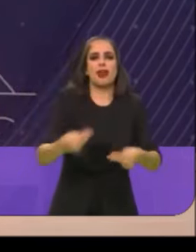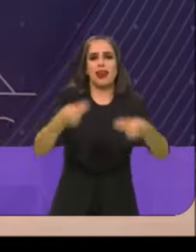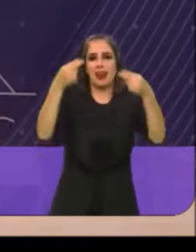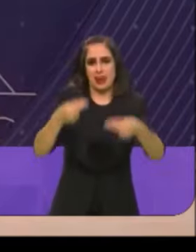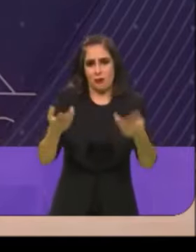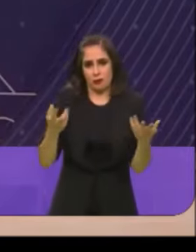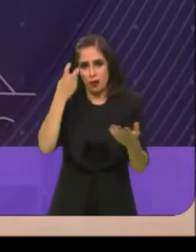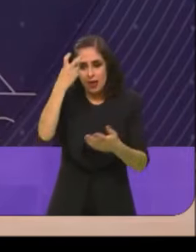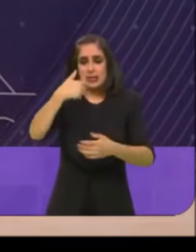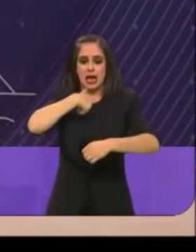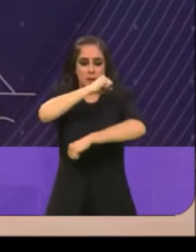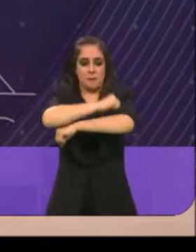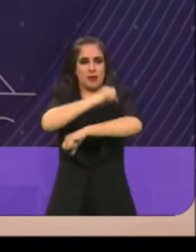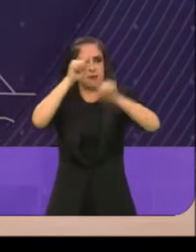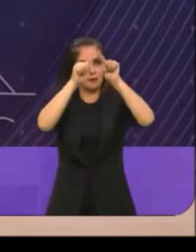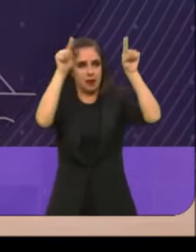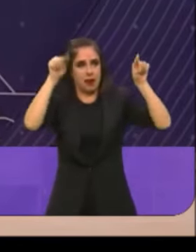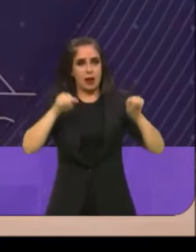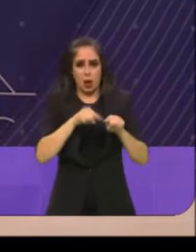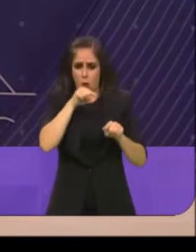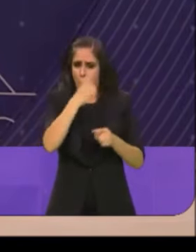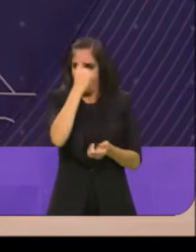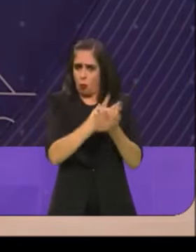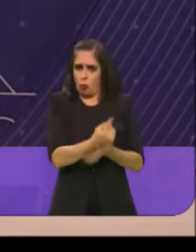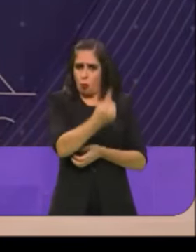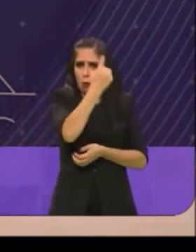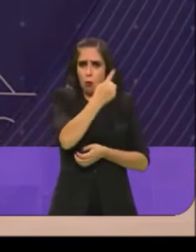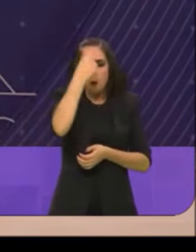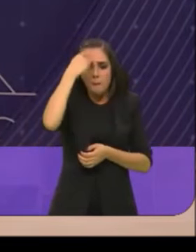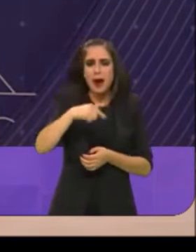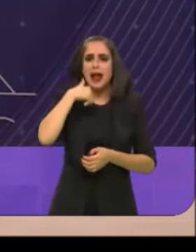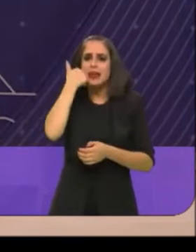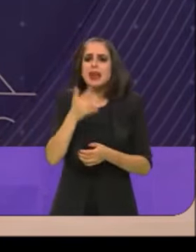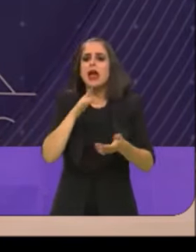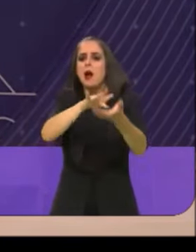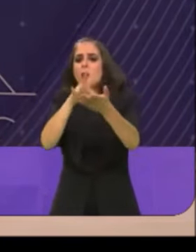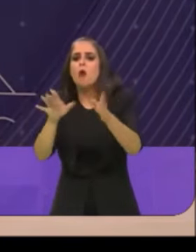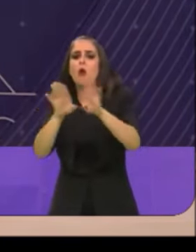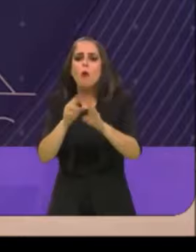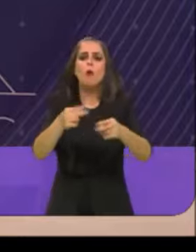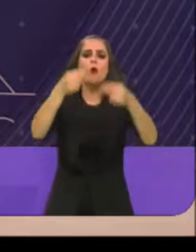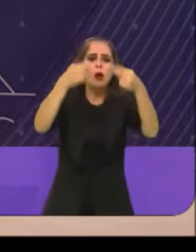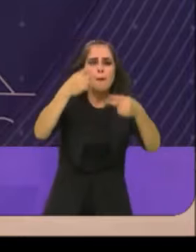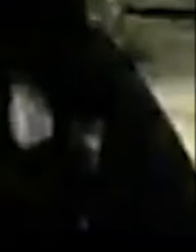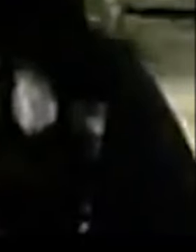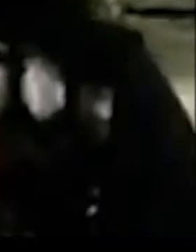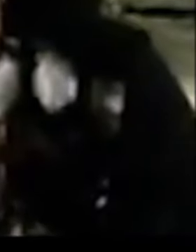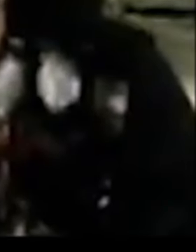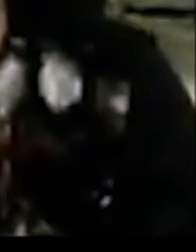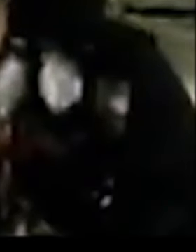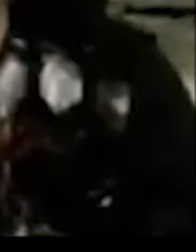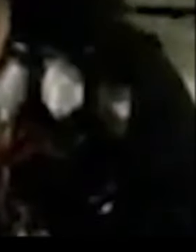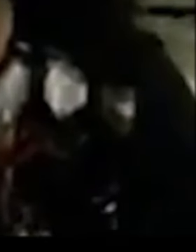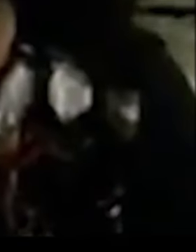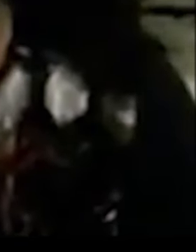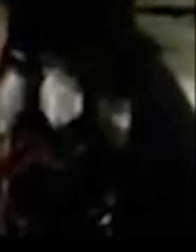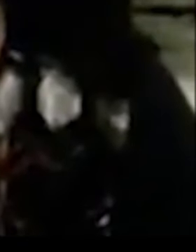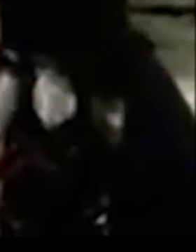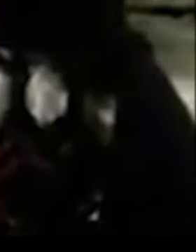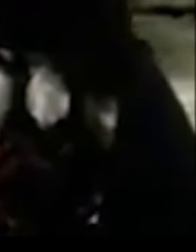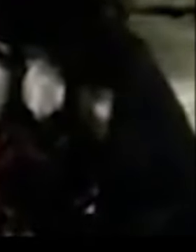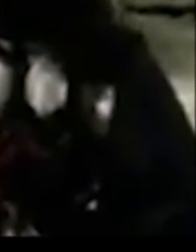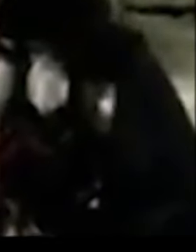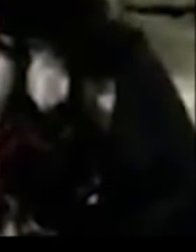electores de la alcaldía más poblada de la ciudad es decir Iztapalapa Y esto no es de gratis mientras sus contendientes